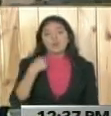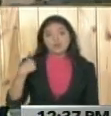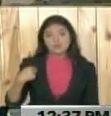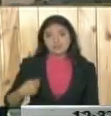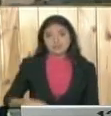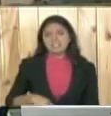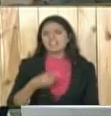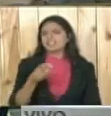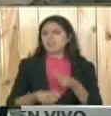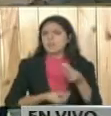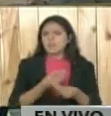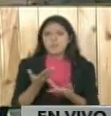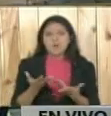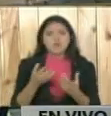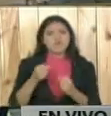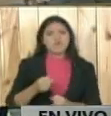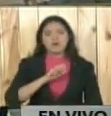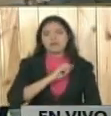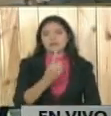lo que estamos haciendo es